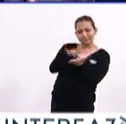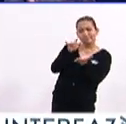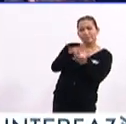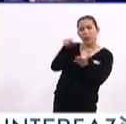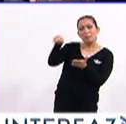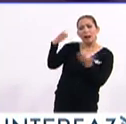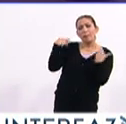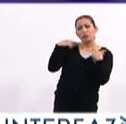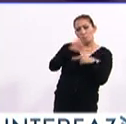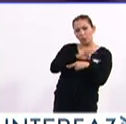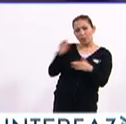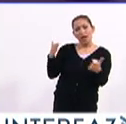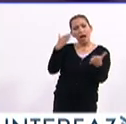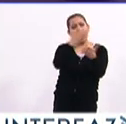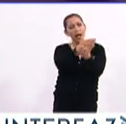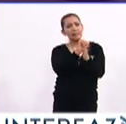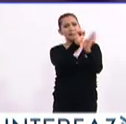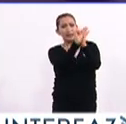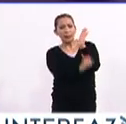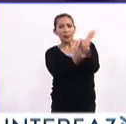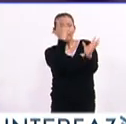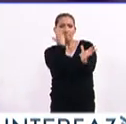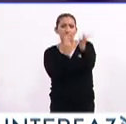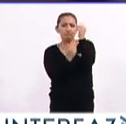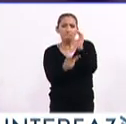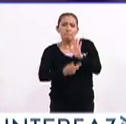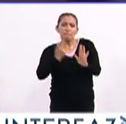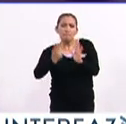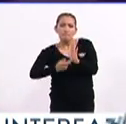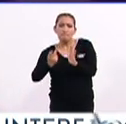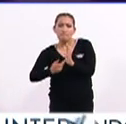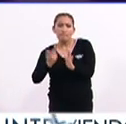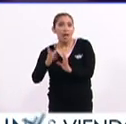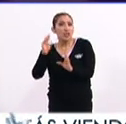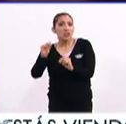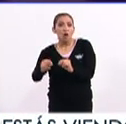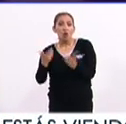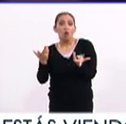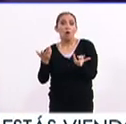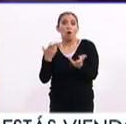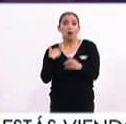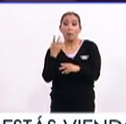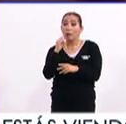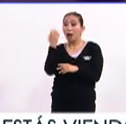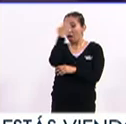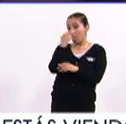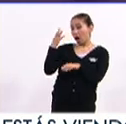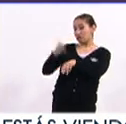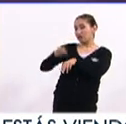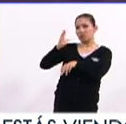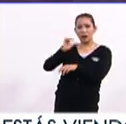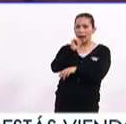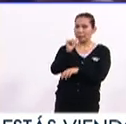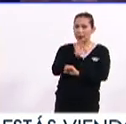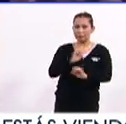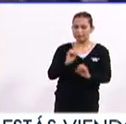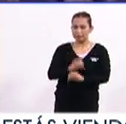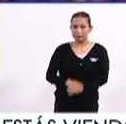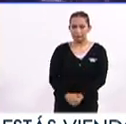los maestros puedan acceder a un sistema de capacitación continua y no para aplicar castigos.